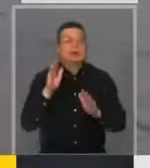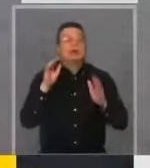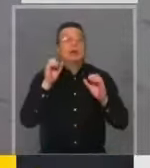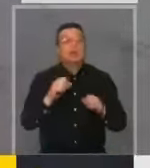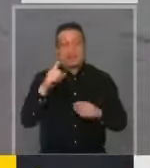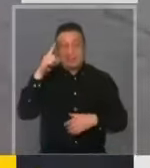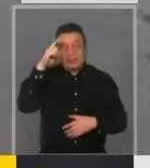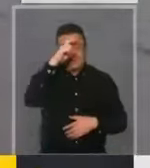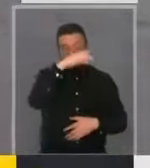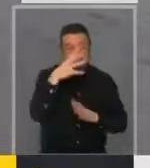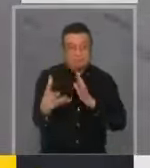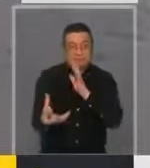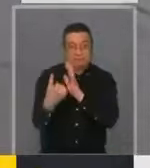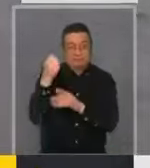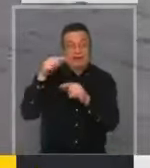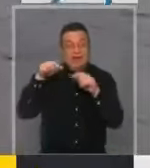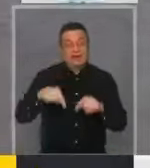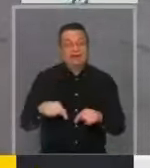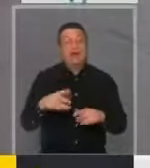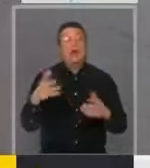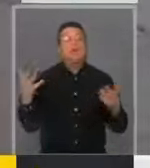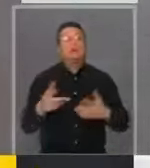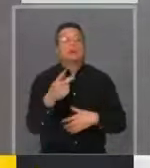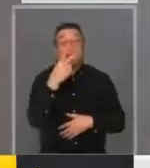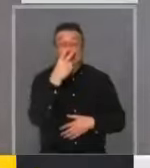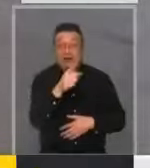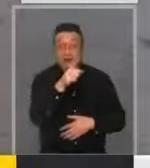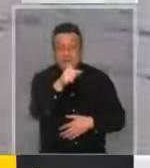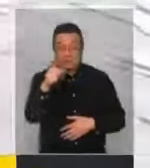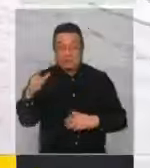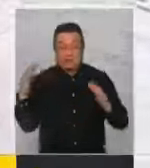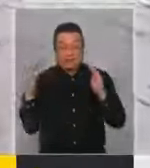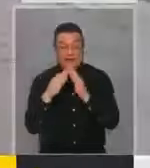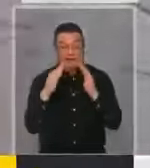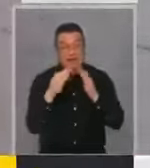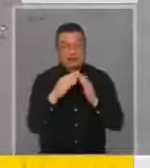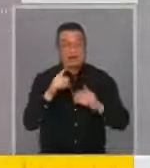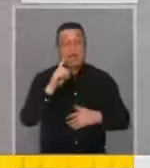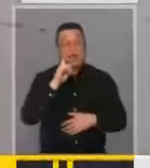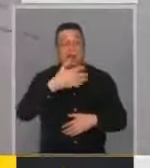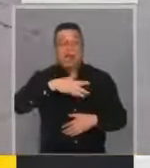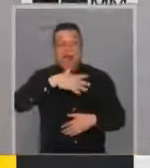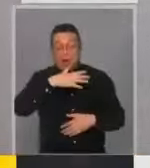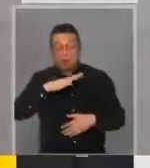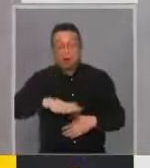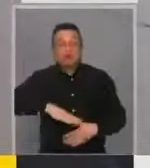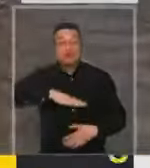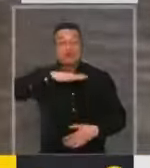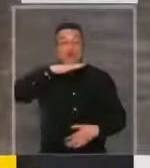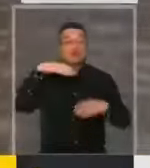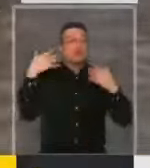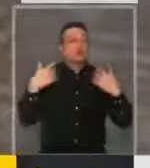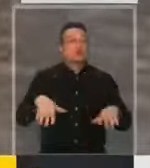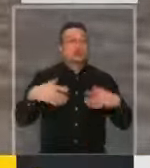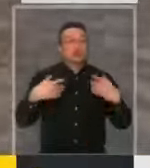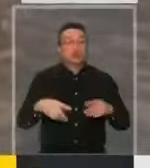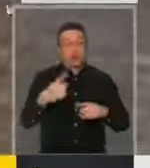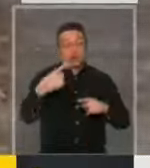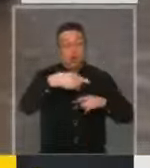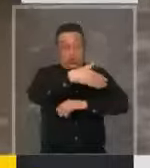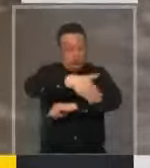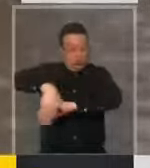de acá, de esta casa, porque ustedes veían al comienzo de la vivienda cómo, dónde llega hasta el agua. Es impresionante porque toda la cuadra está así. Todo